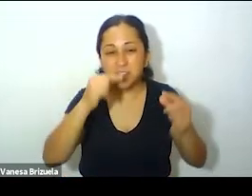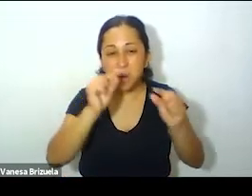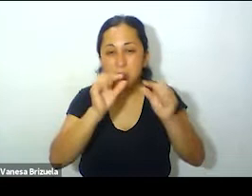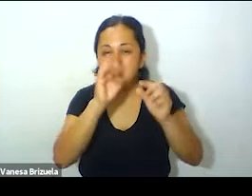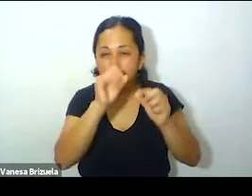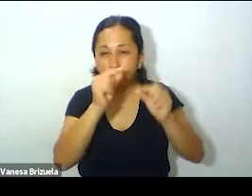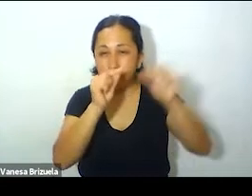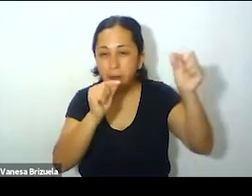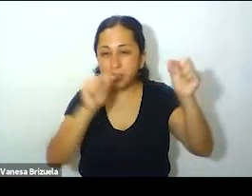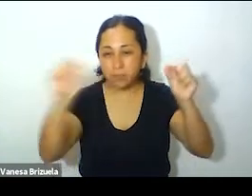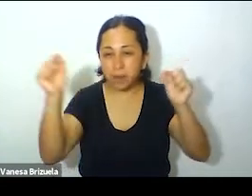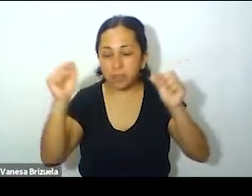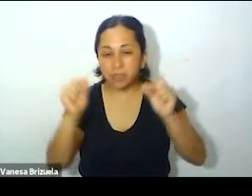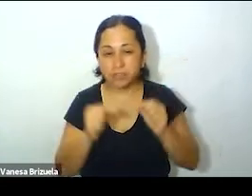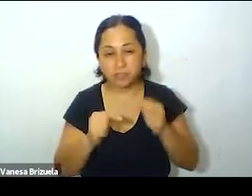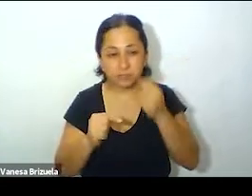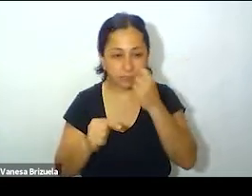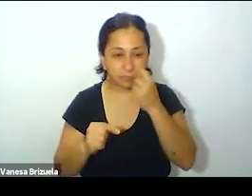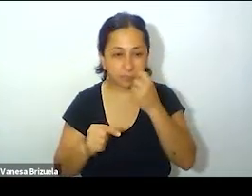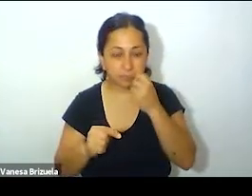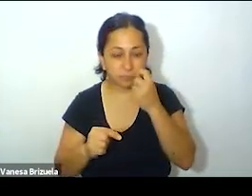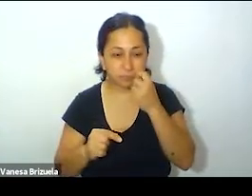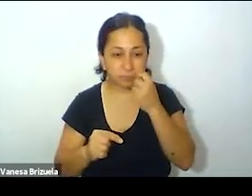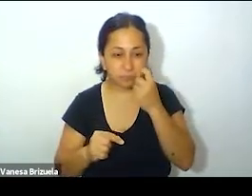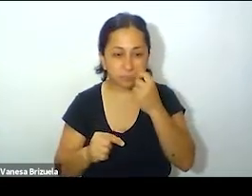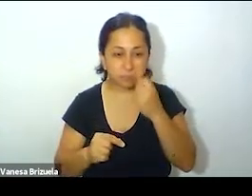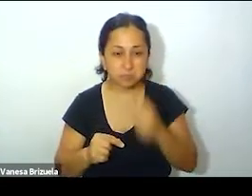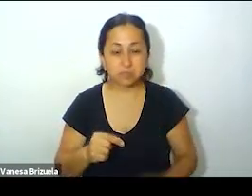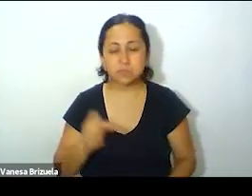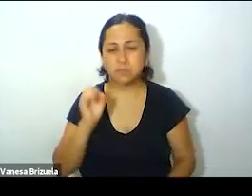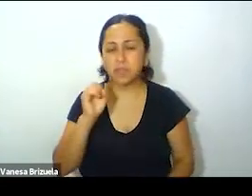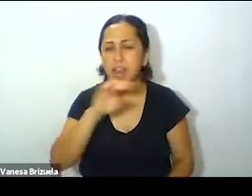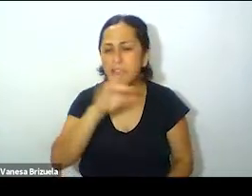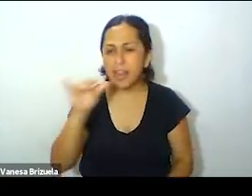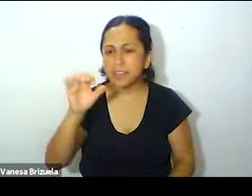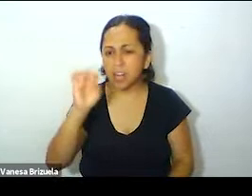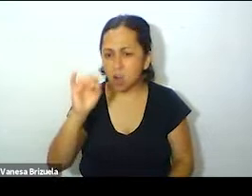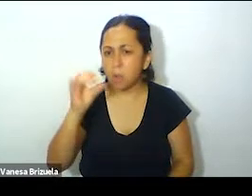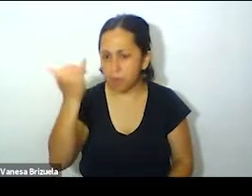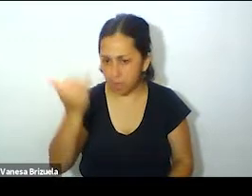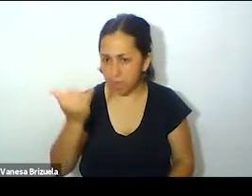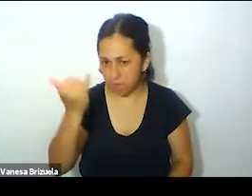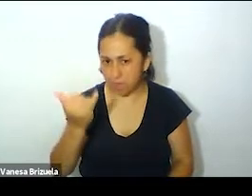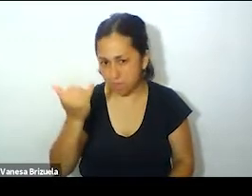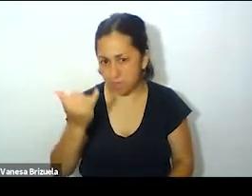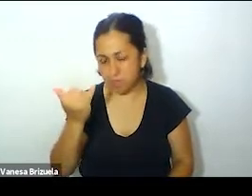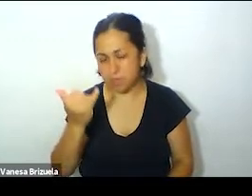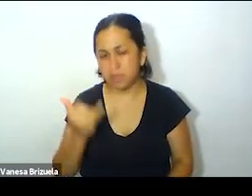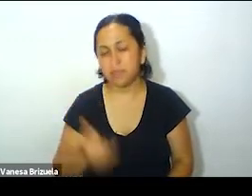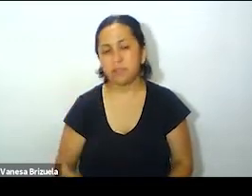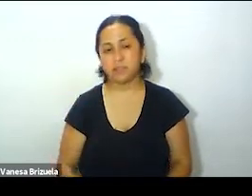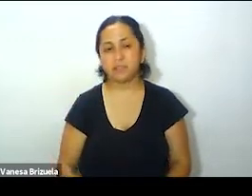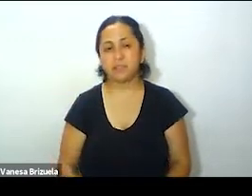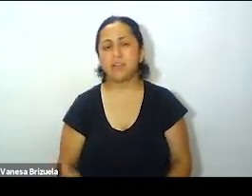partes en sus caracteres que tienen nombres también. Estos nombres sirven para ubicar